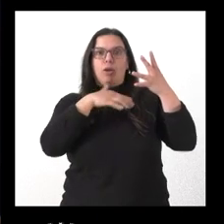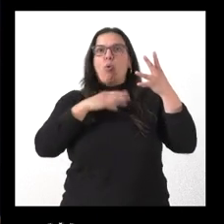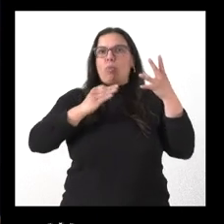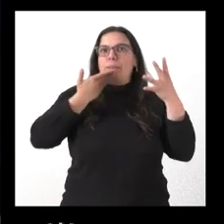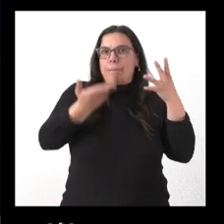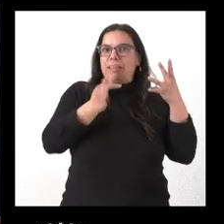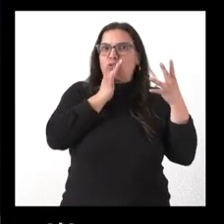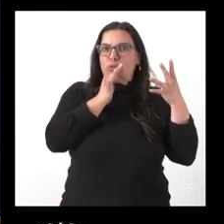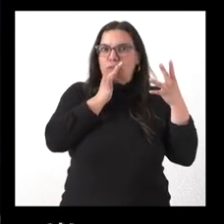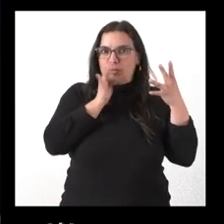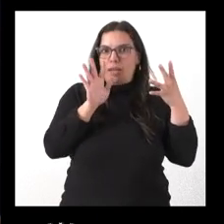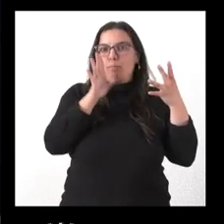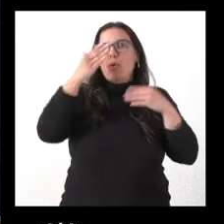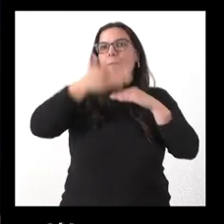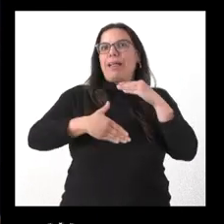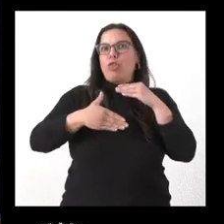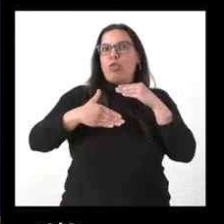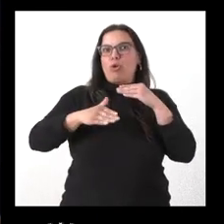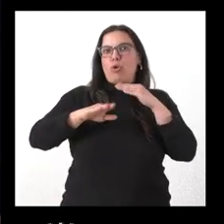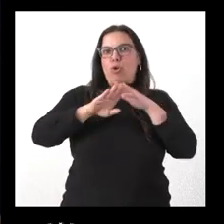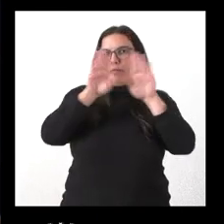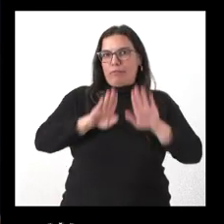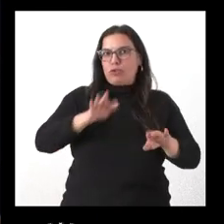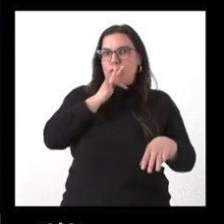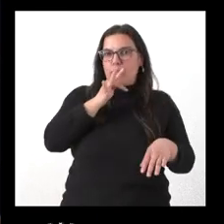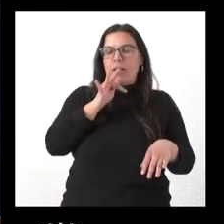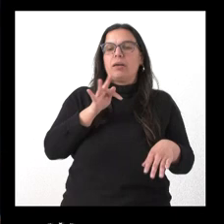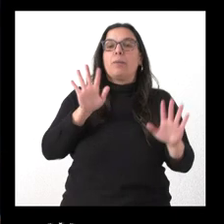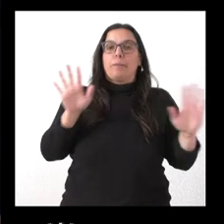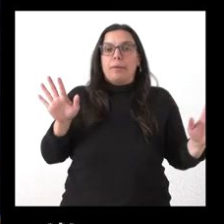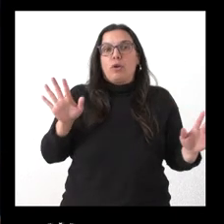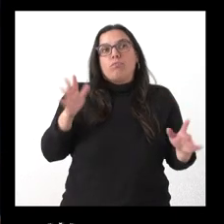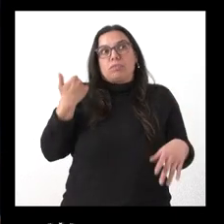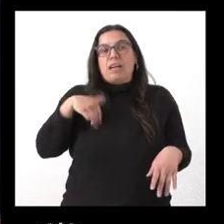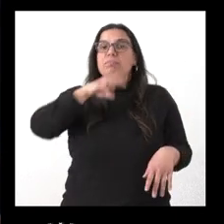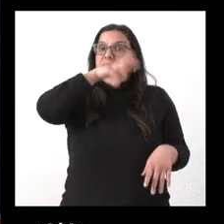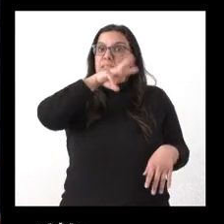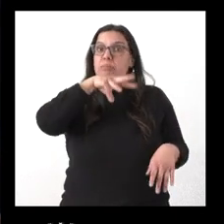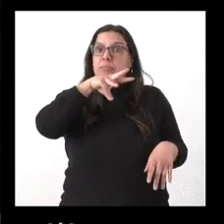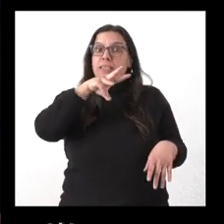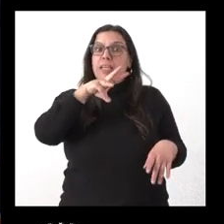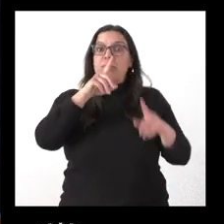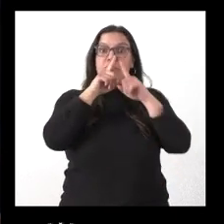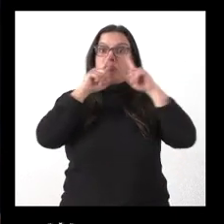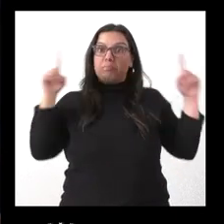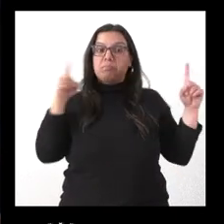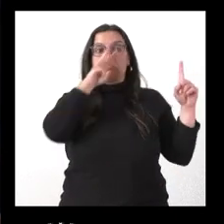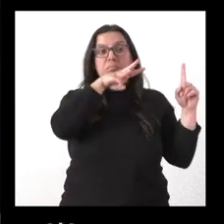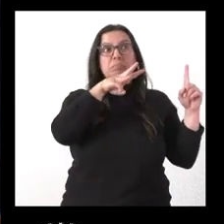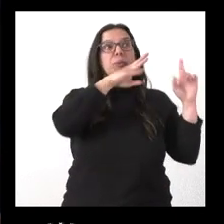solicitar pero no ha concluido el plazo pero si nos parece oportuno concluido Este primer trimestre del año darles esta información